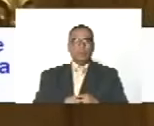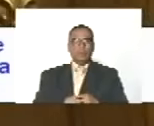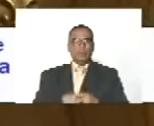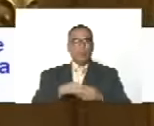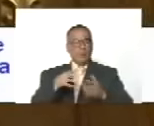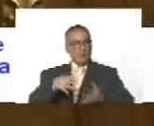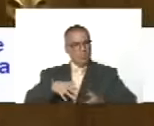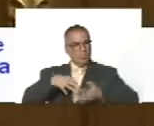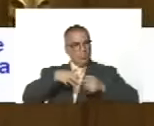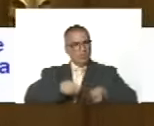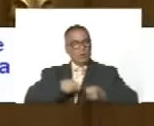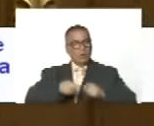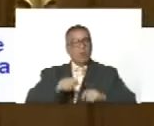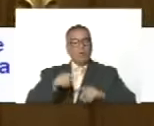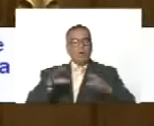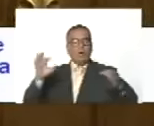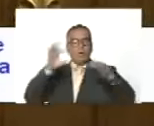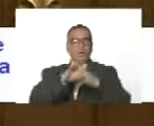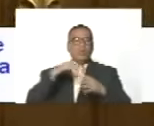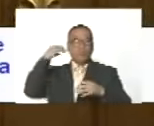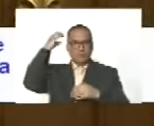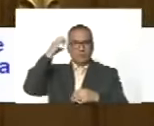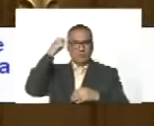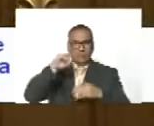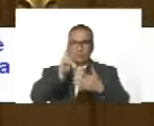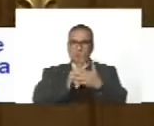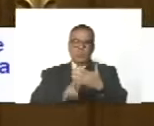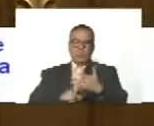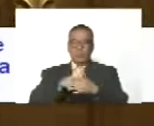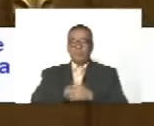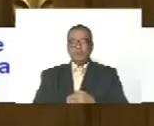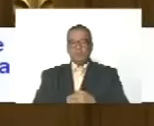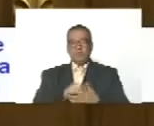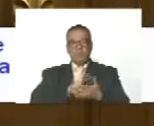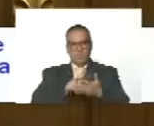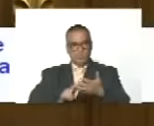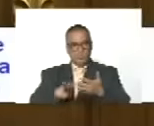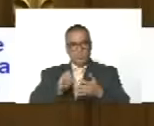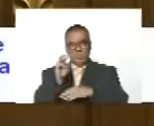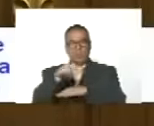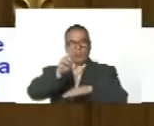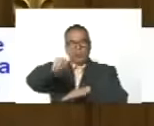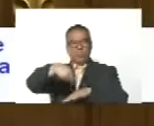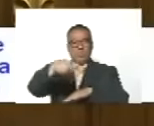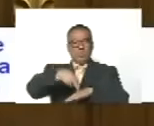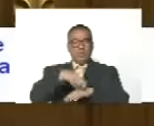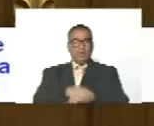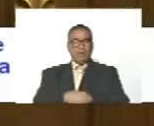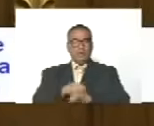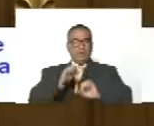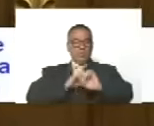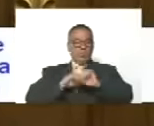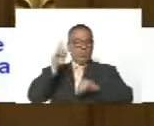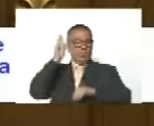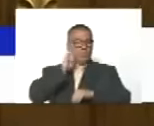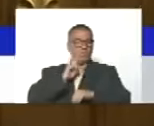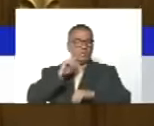y coercitivas de la Unión Europea. Leo. Asamblea Nacional,